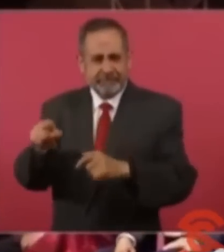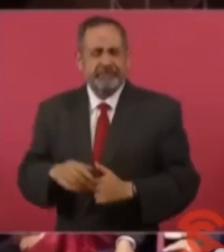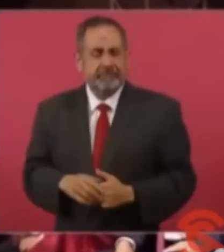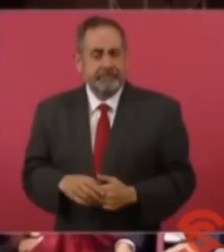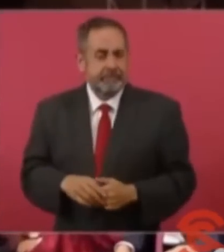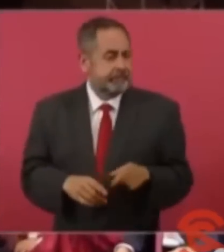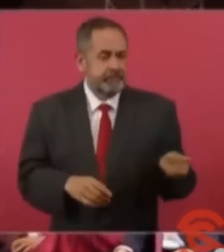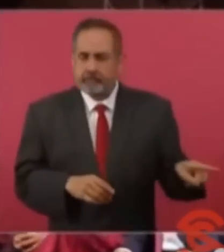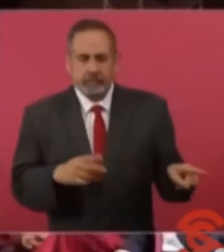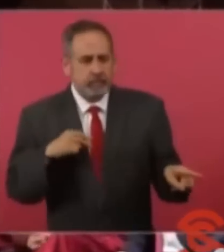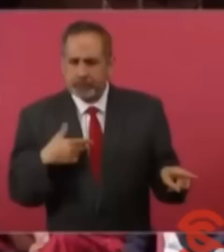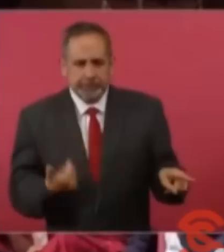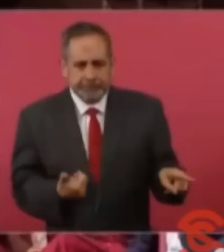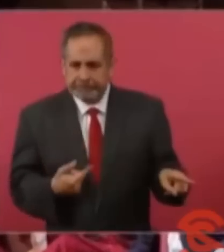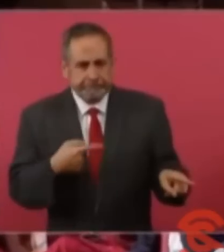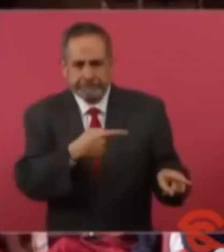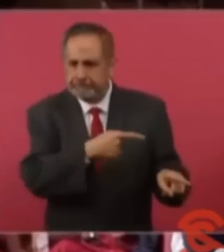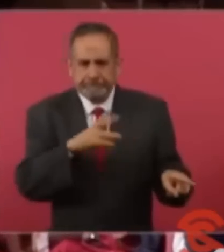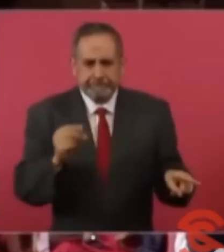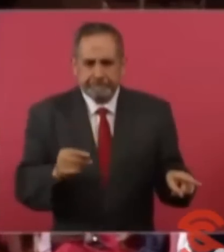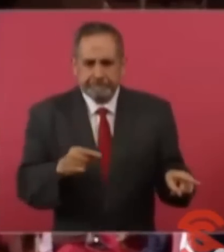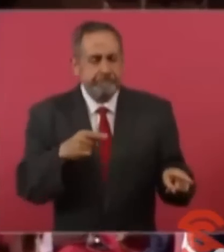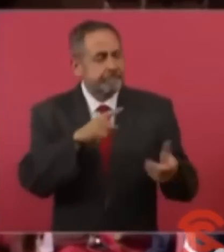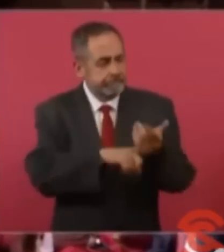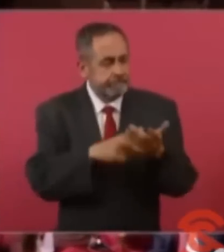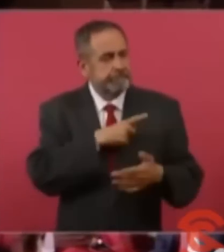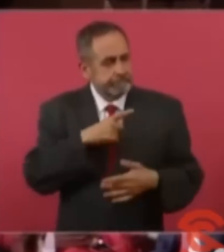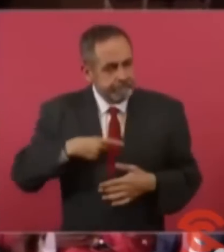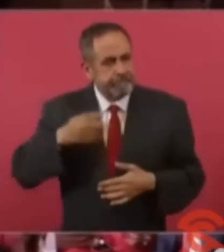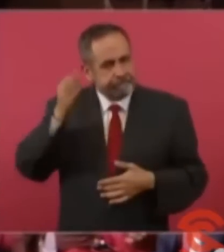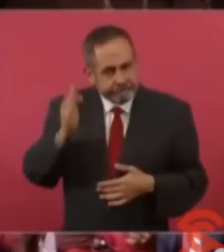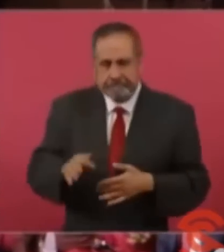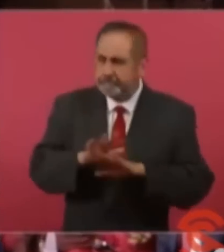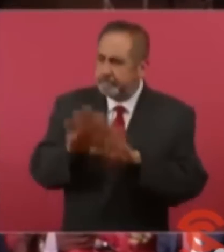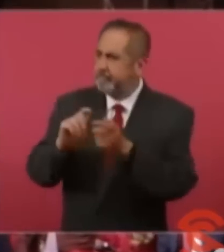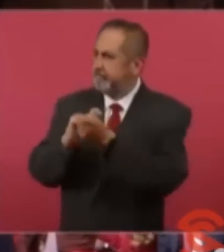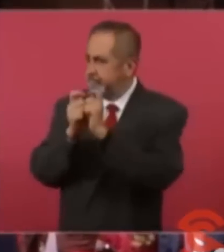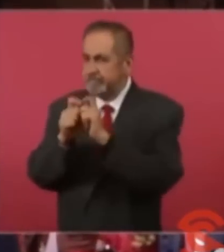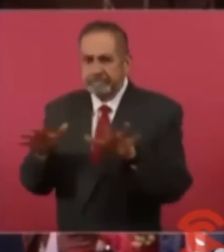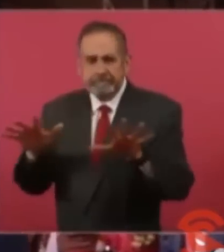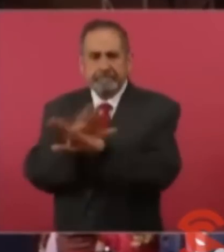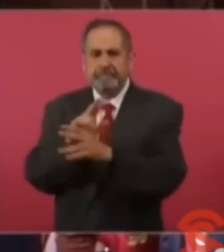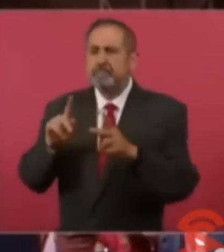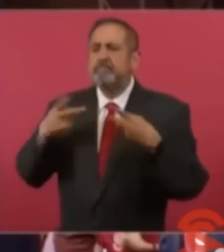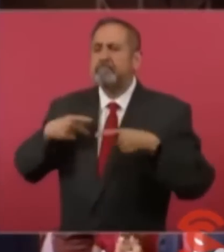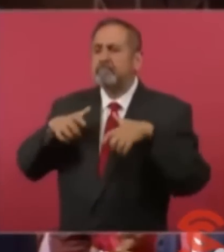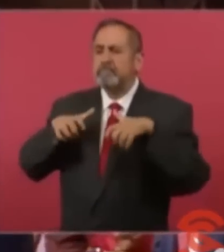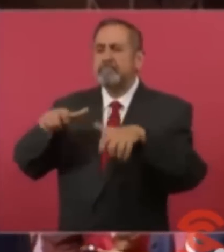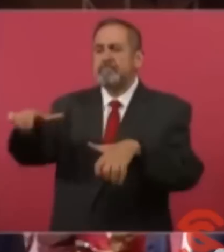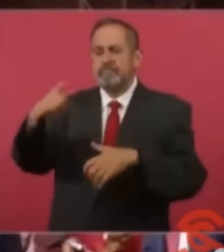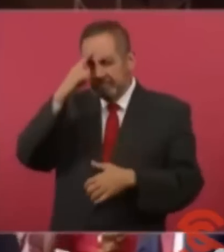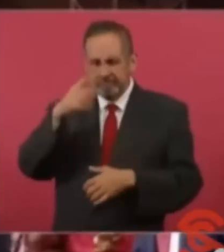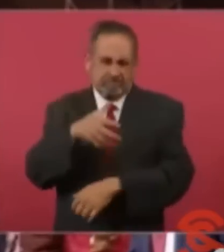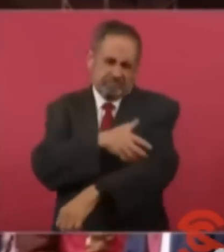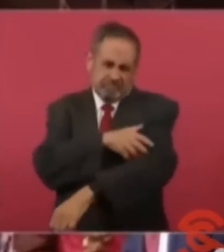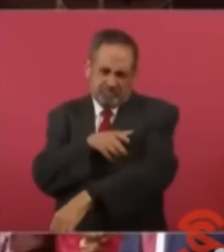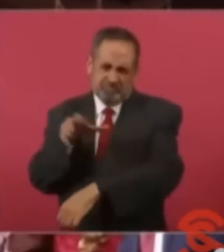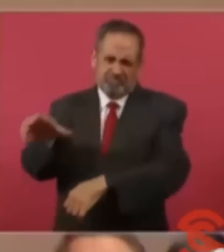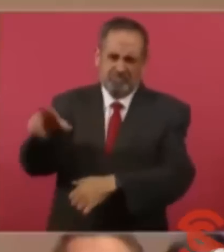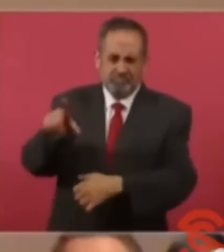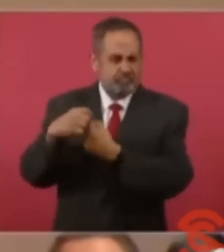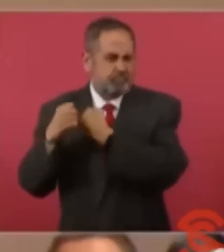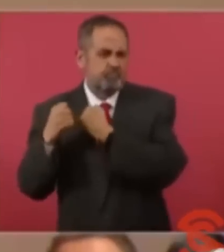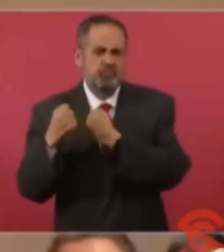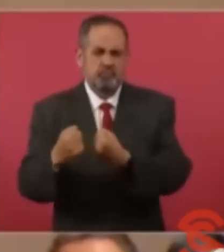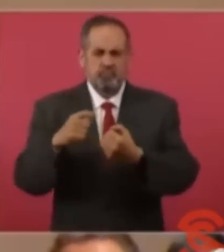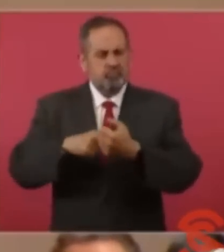esta nueva realidad, en vez de aceptar que el pueblo de México se ha empoderado